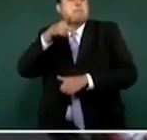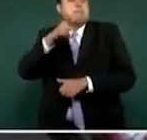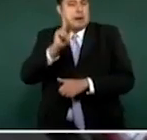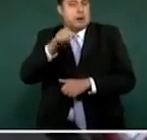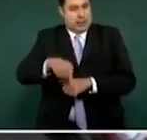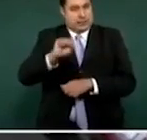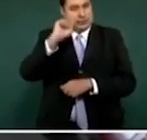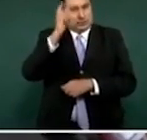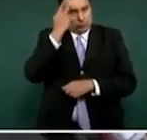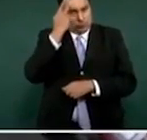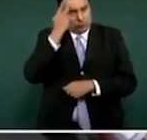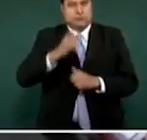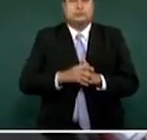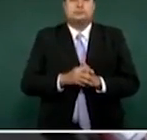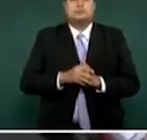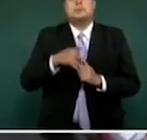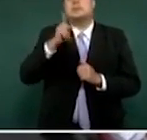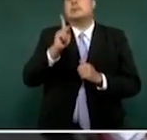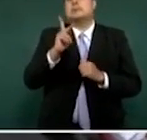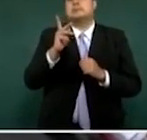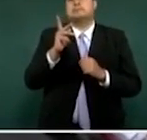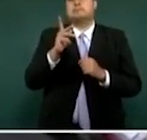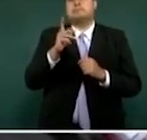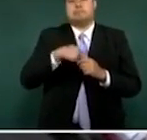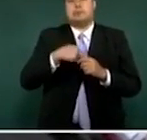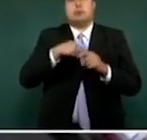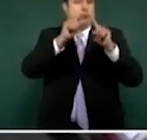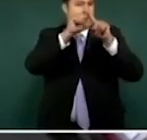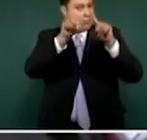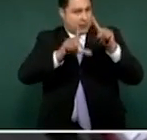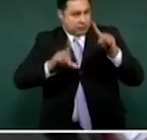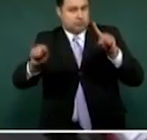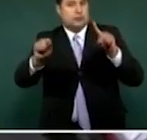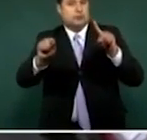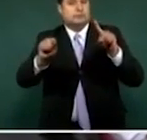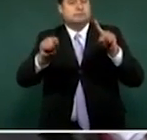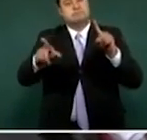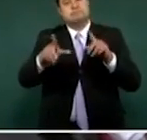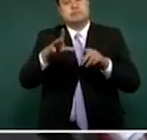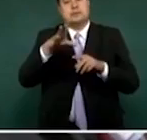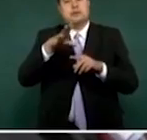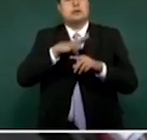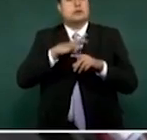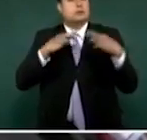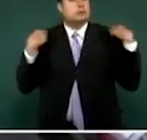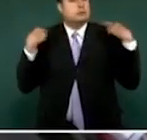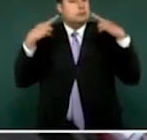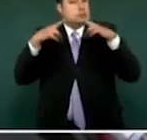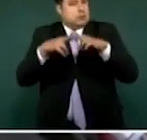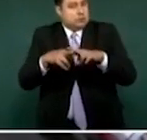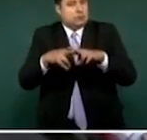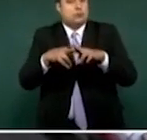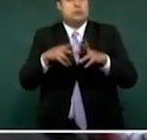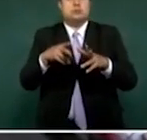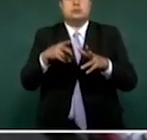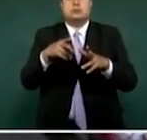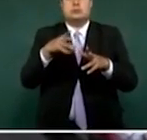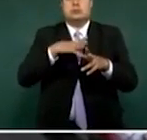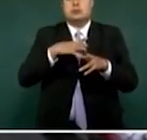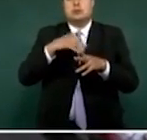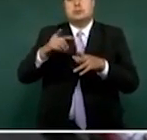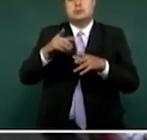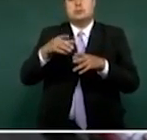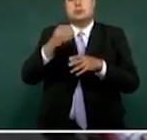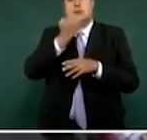en San Luis Potosí, pero también es a nivel nacional, la situación de los docentes del